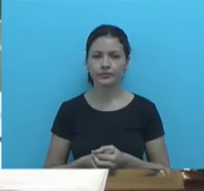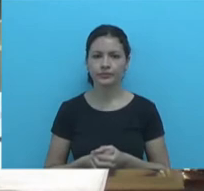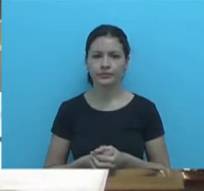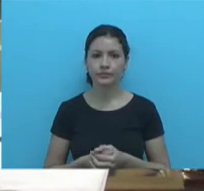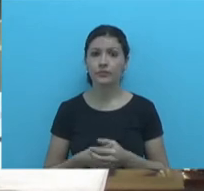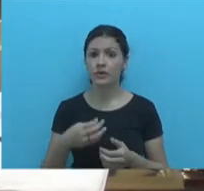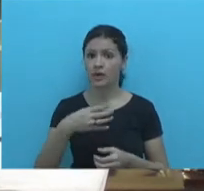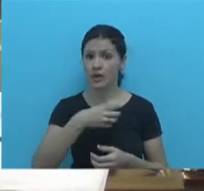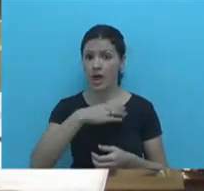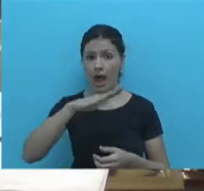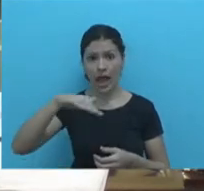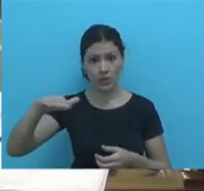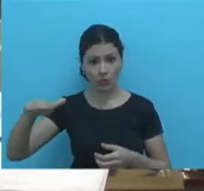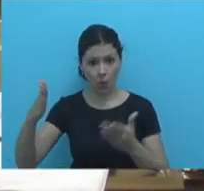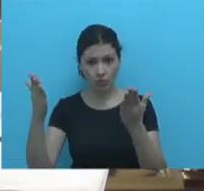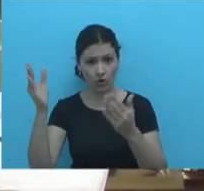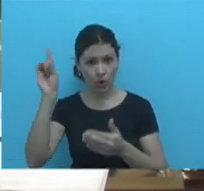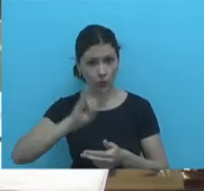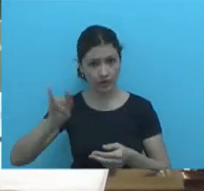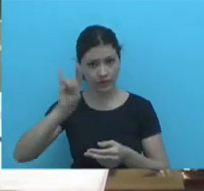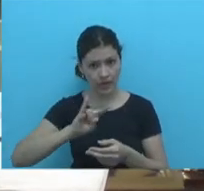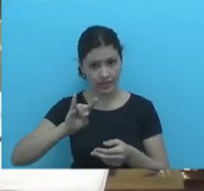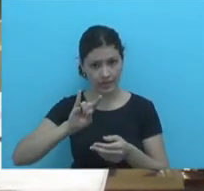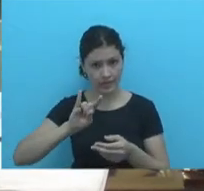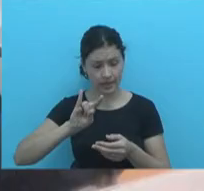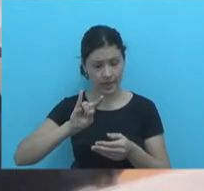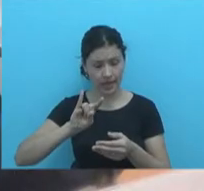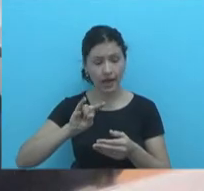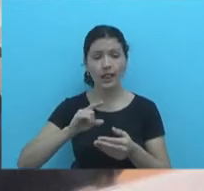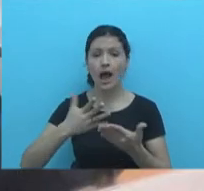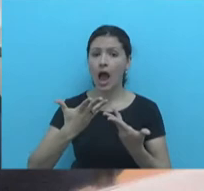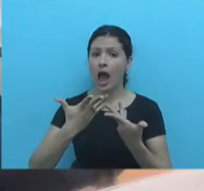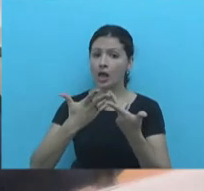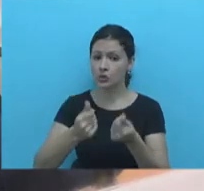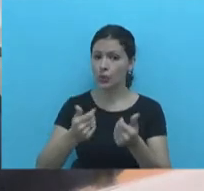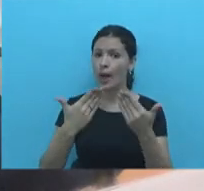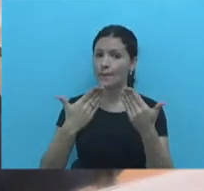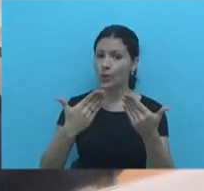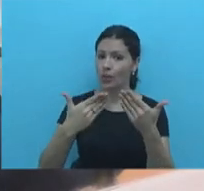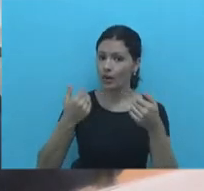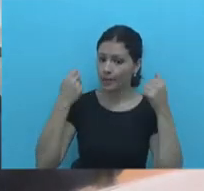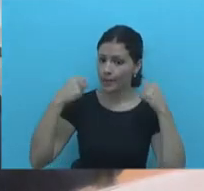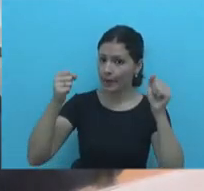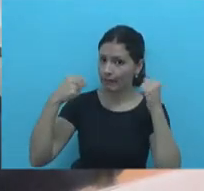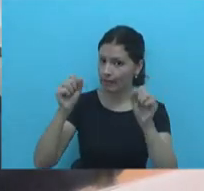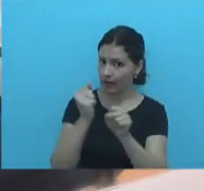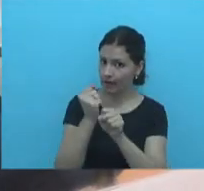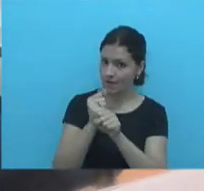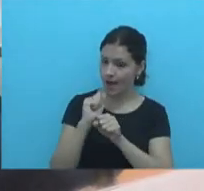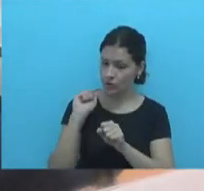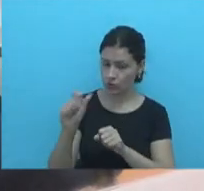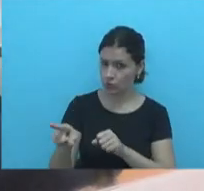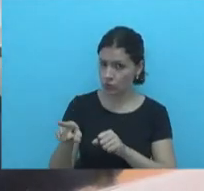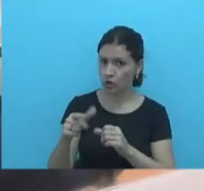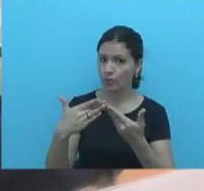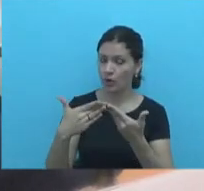decir, acompañados de un tutor, eso les sirve experiencia. Si recién se reciben, encontrar un